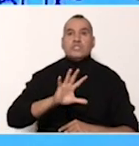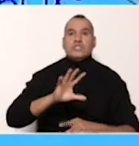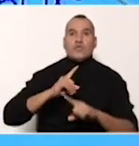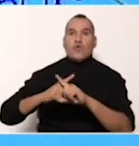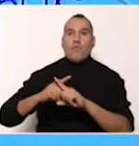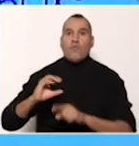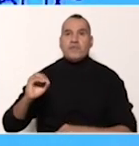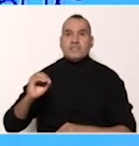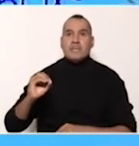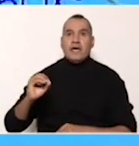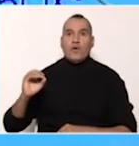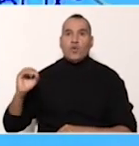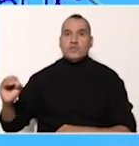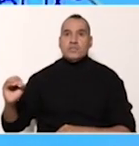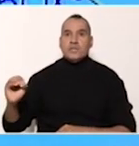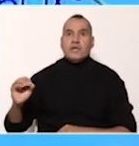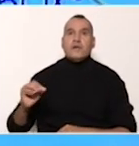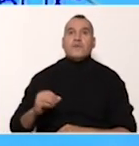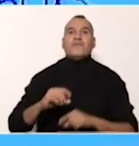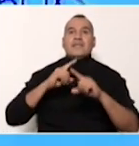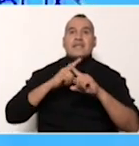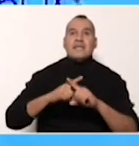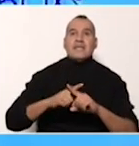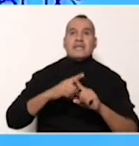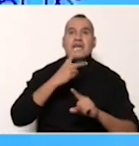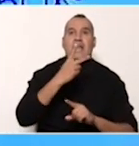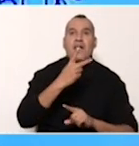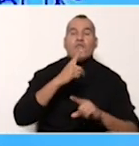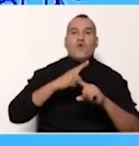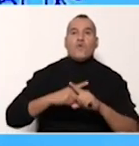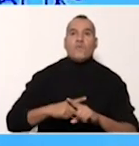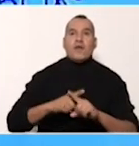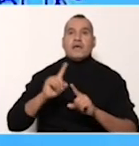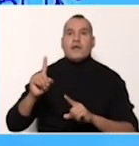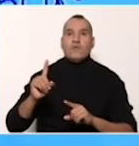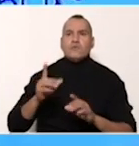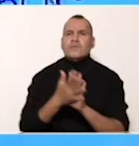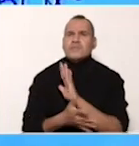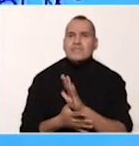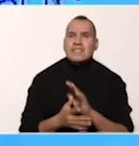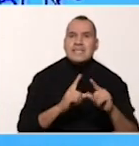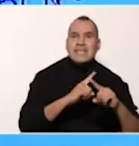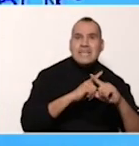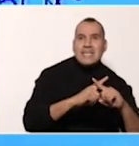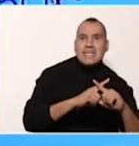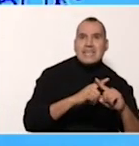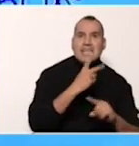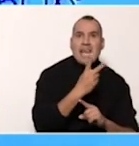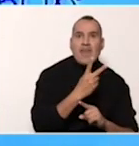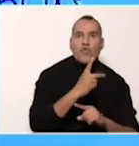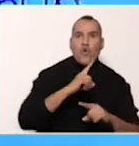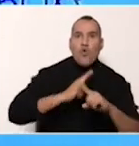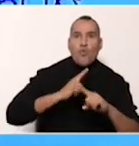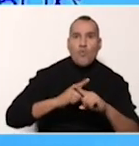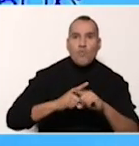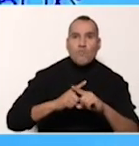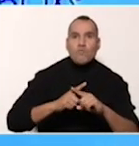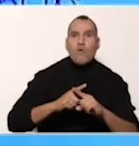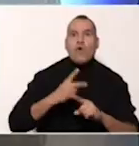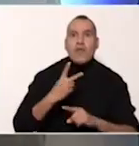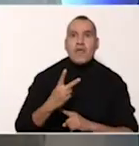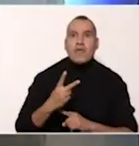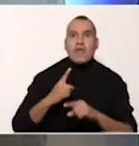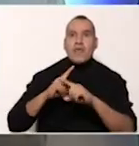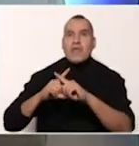0. X a la 2 por X a la 1, ahí tengo una multiplicación de potencias de igual base. Como aprendimos en